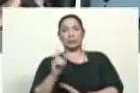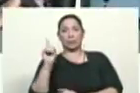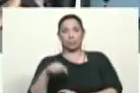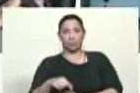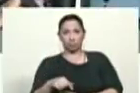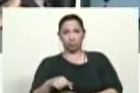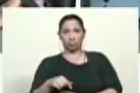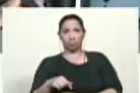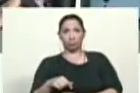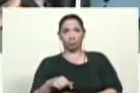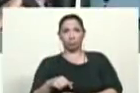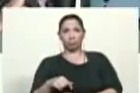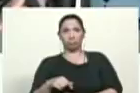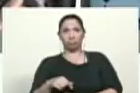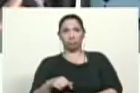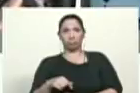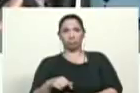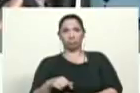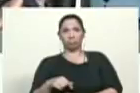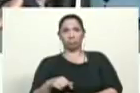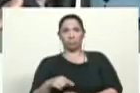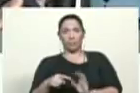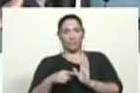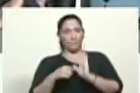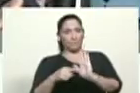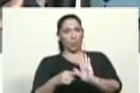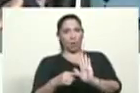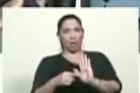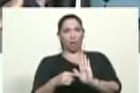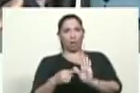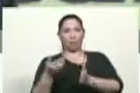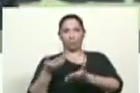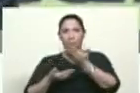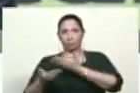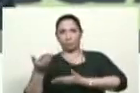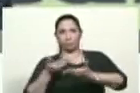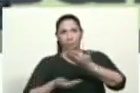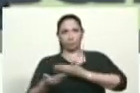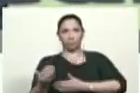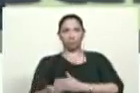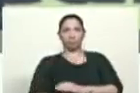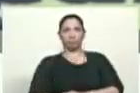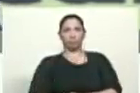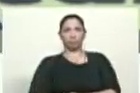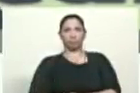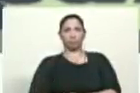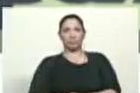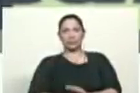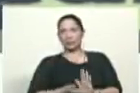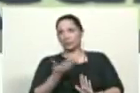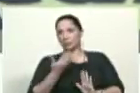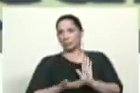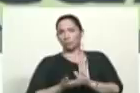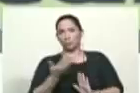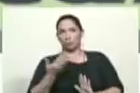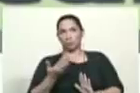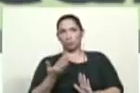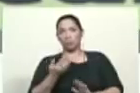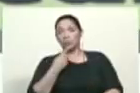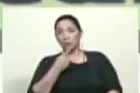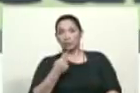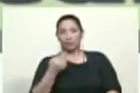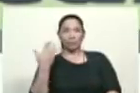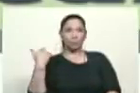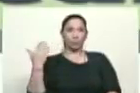tradicionales o las tradicionales muestras de esa solidaridad, me parece importante, lo decíamos allá en La